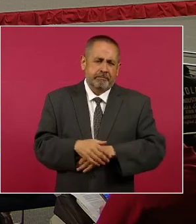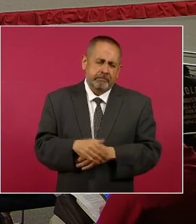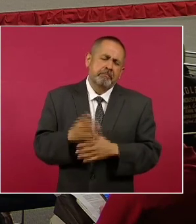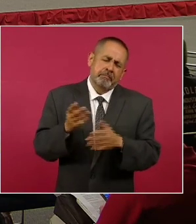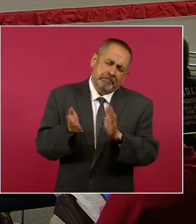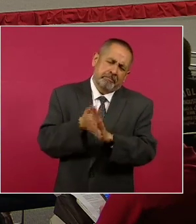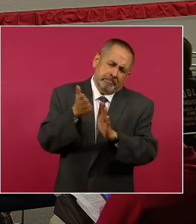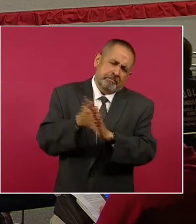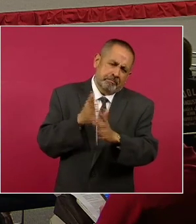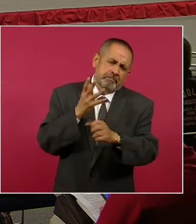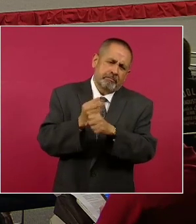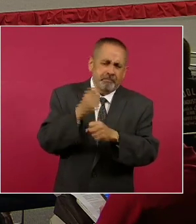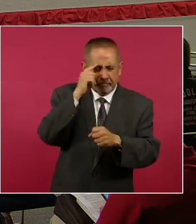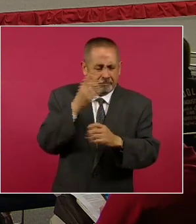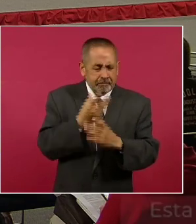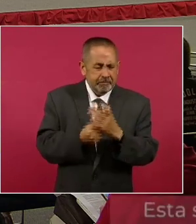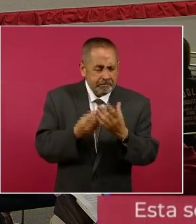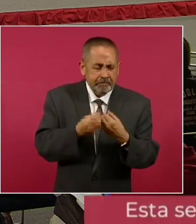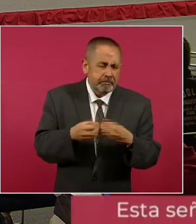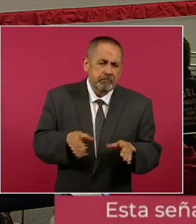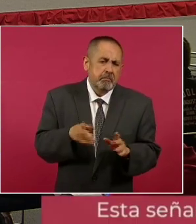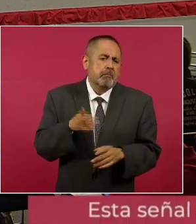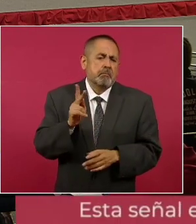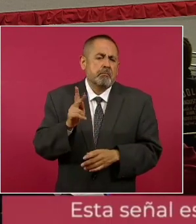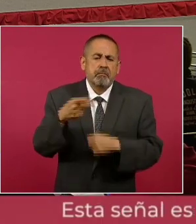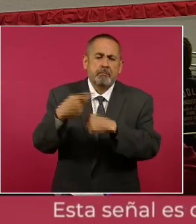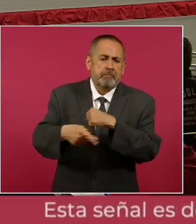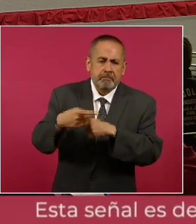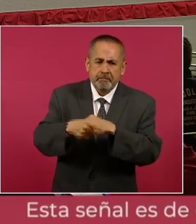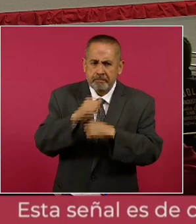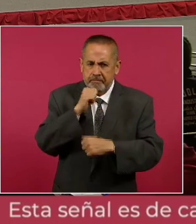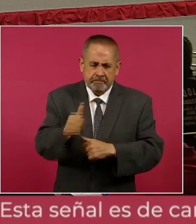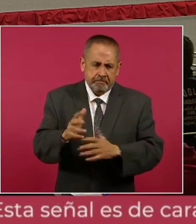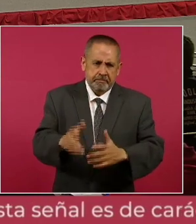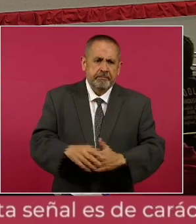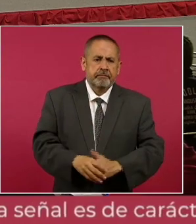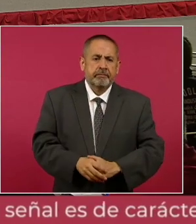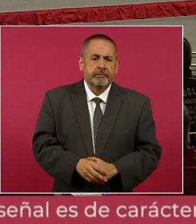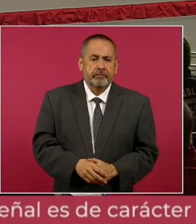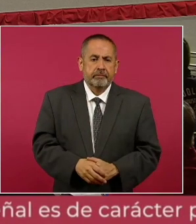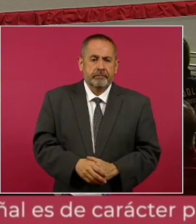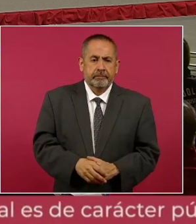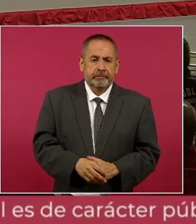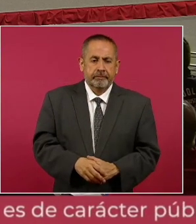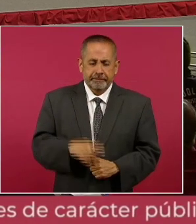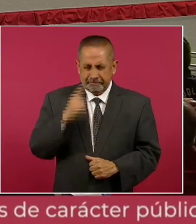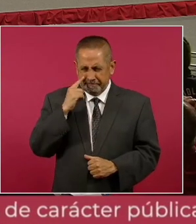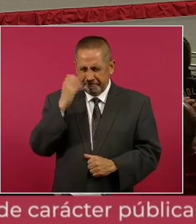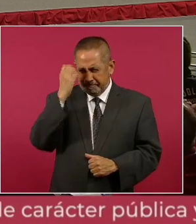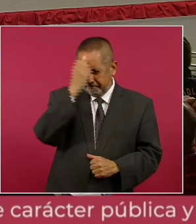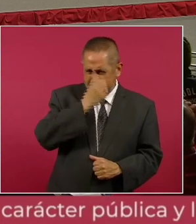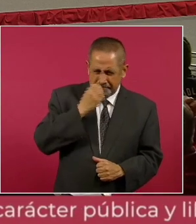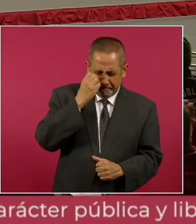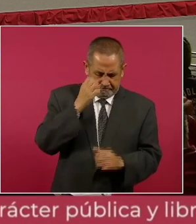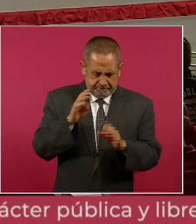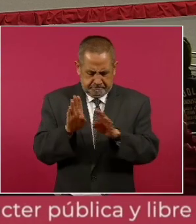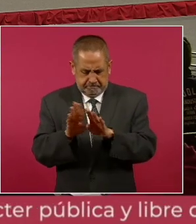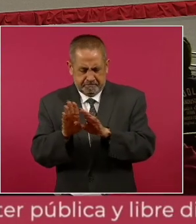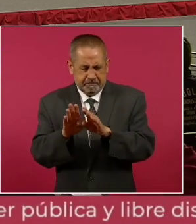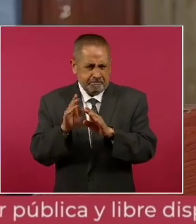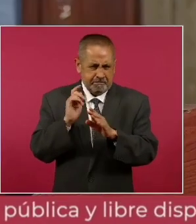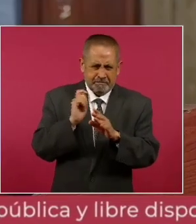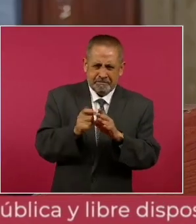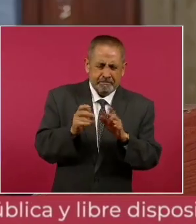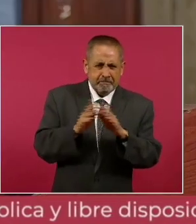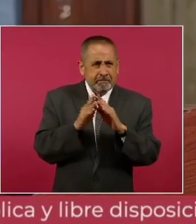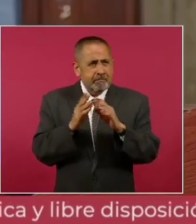pérdida de agua. La siguiente, por favor. Hemos revisado técnicamente cómo